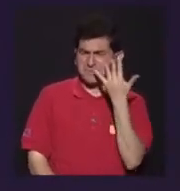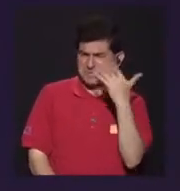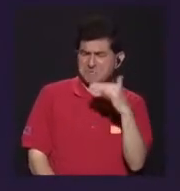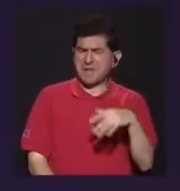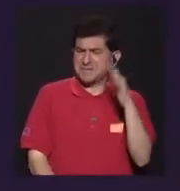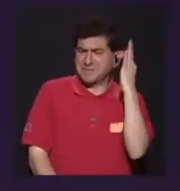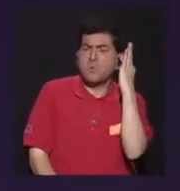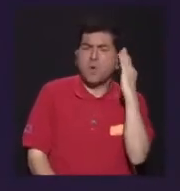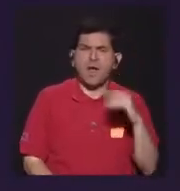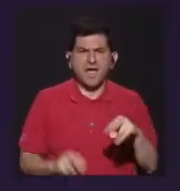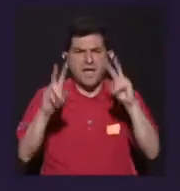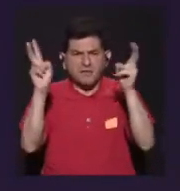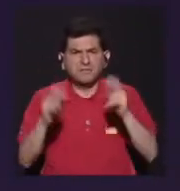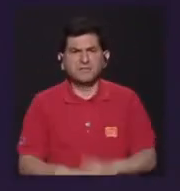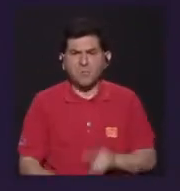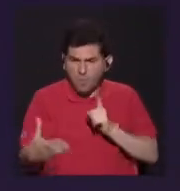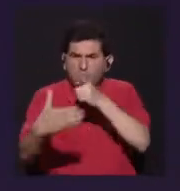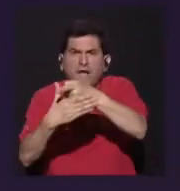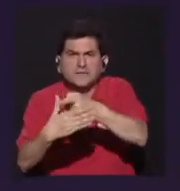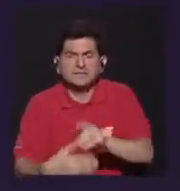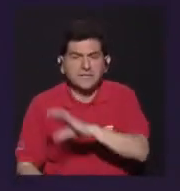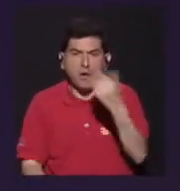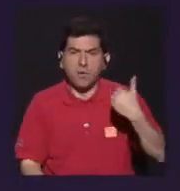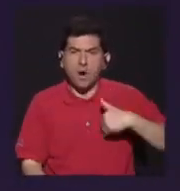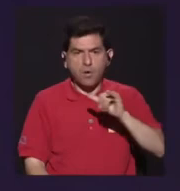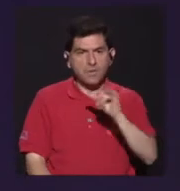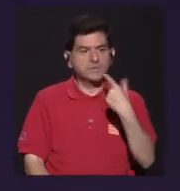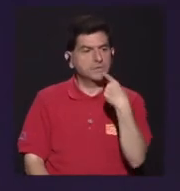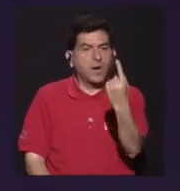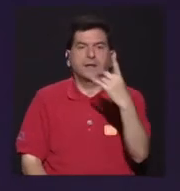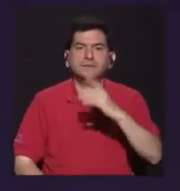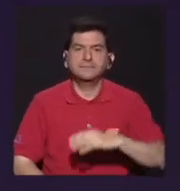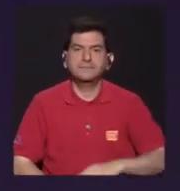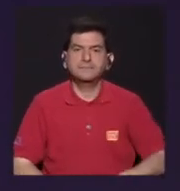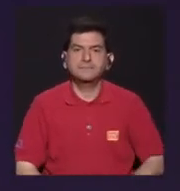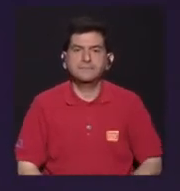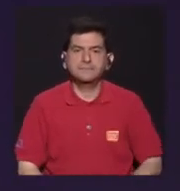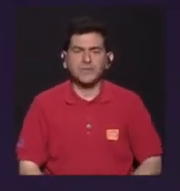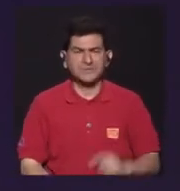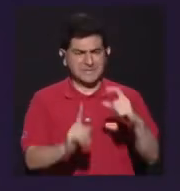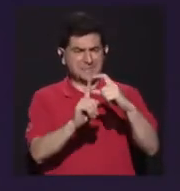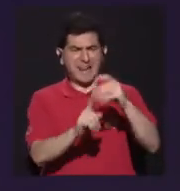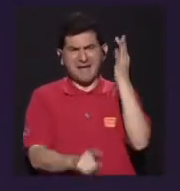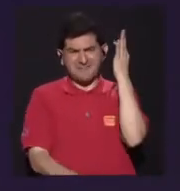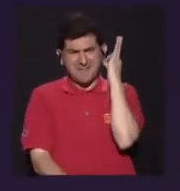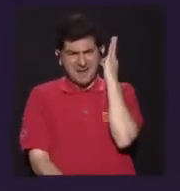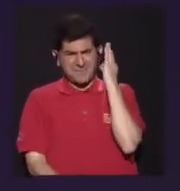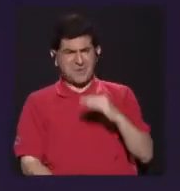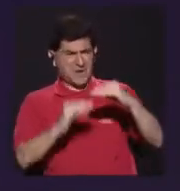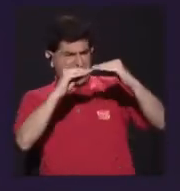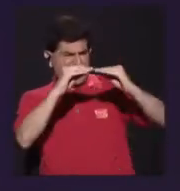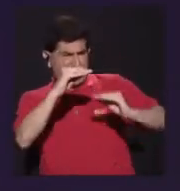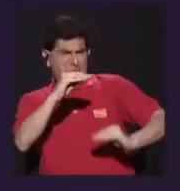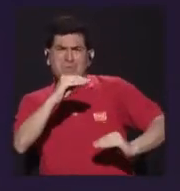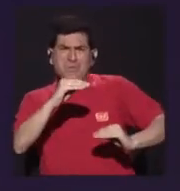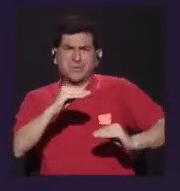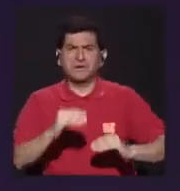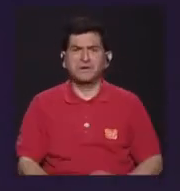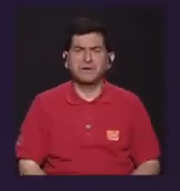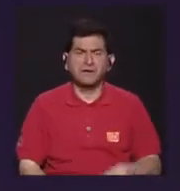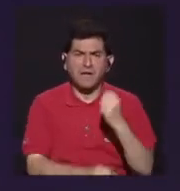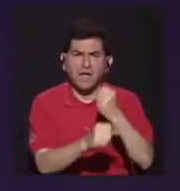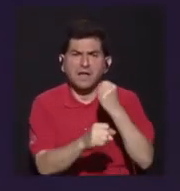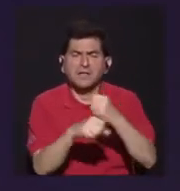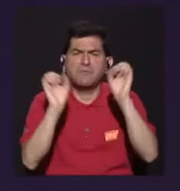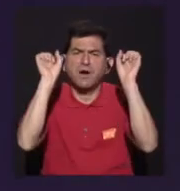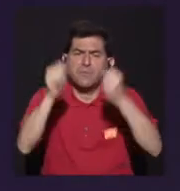mujer, con el sentido de ofenderlo, o a hombres también diciendo lo mismo, ¿verdad? Entonces, ¿cómo la palabra mujer se ha disminuido? Entonces, en el trabajo de